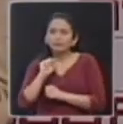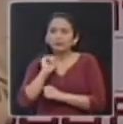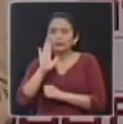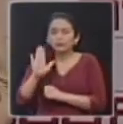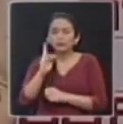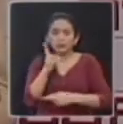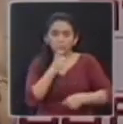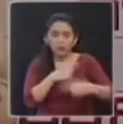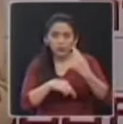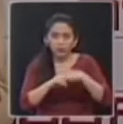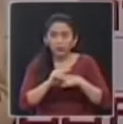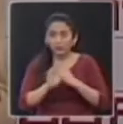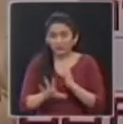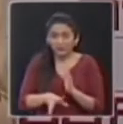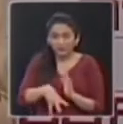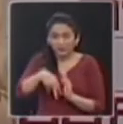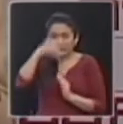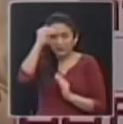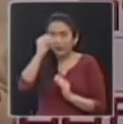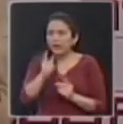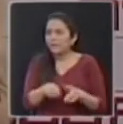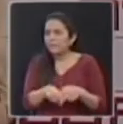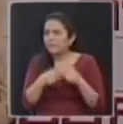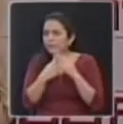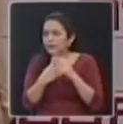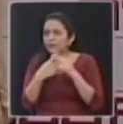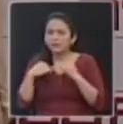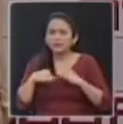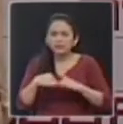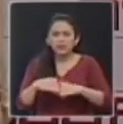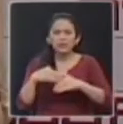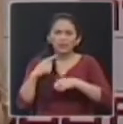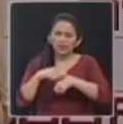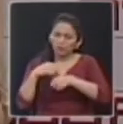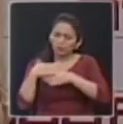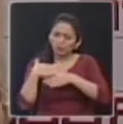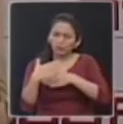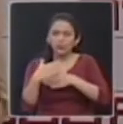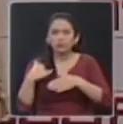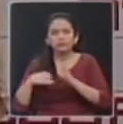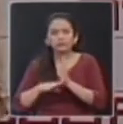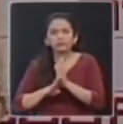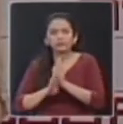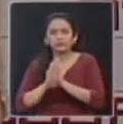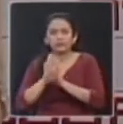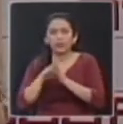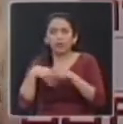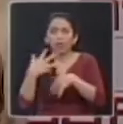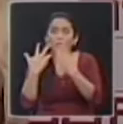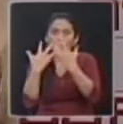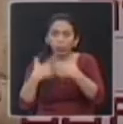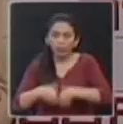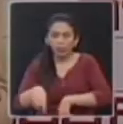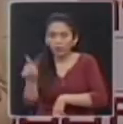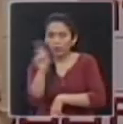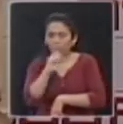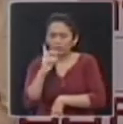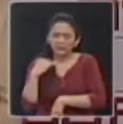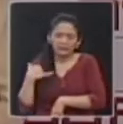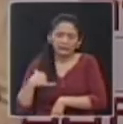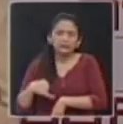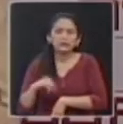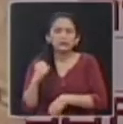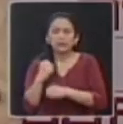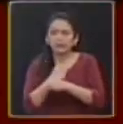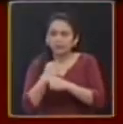los emprendedores para que tengan negocios sostenibles en el tiempo y que su desarrollo no se pierda en el corto y